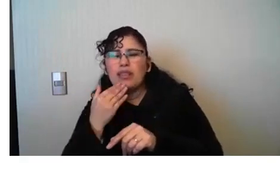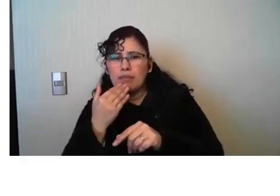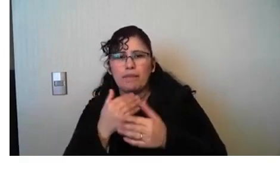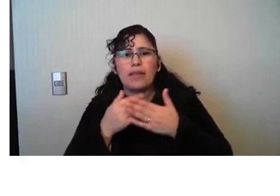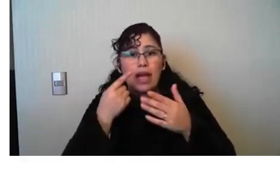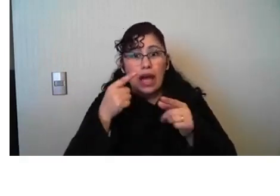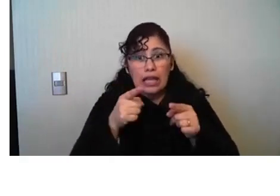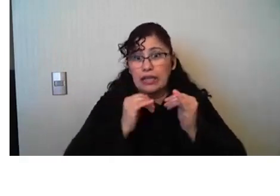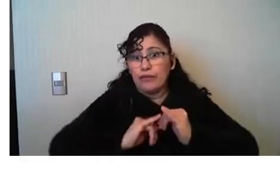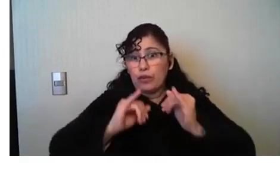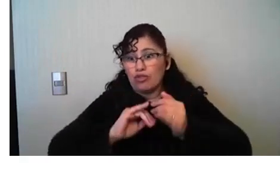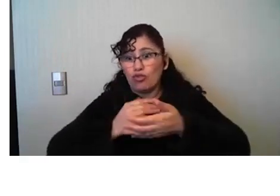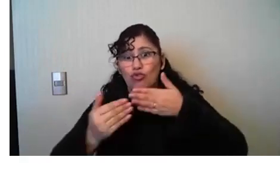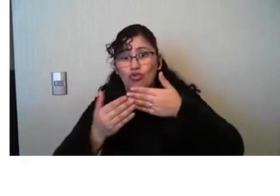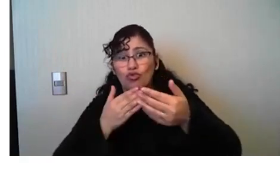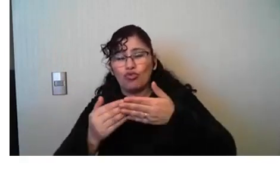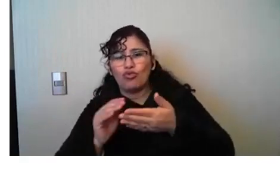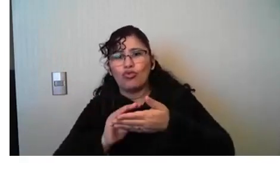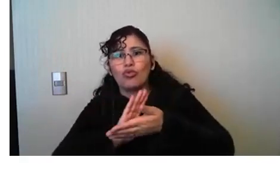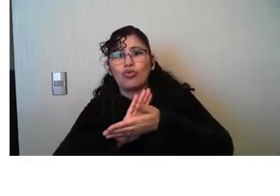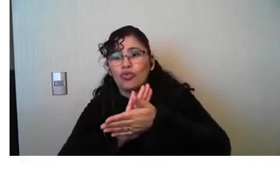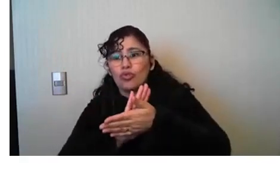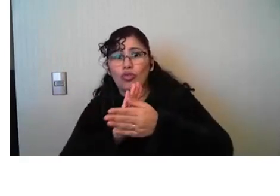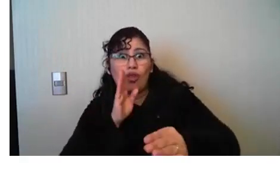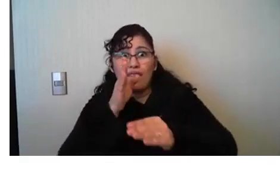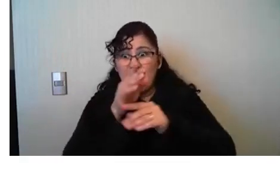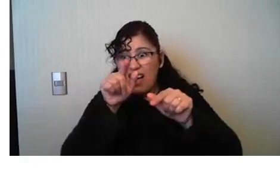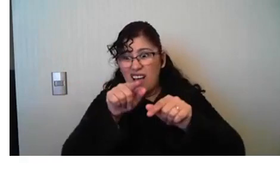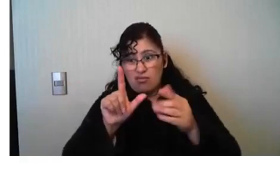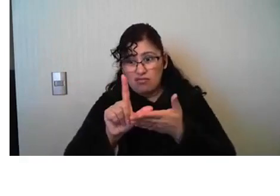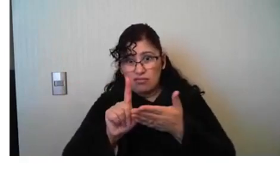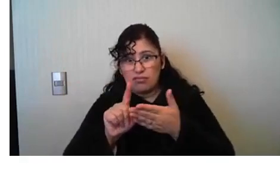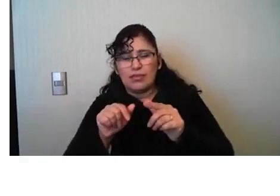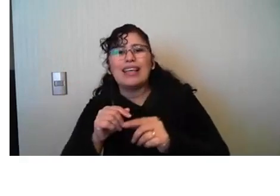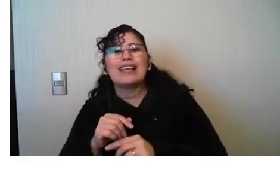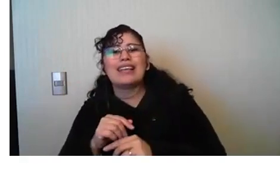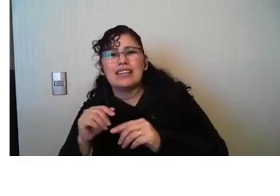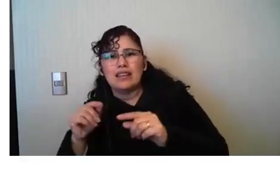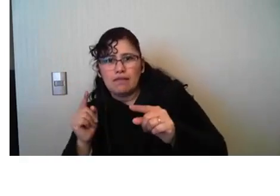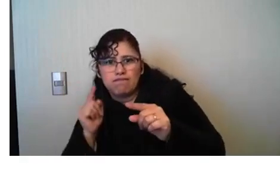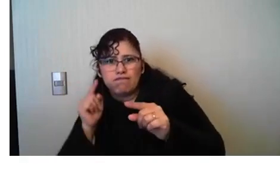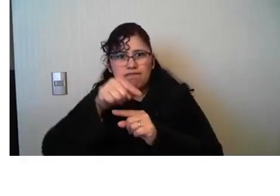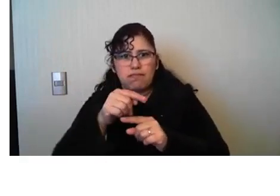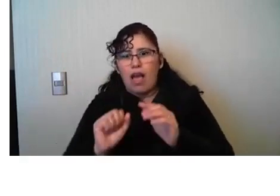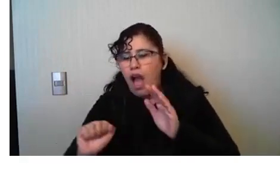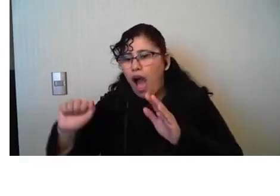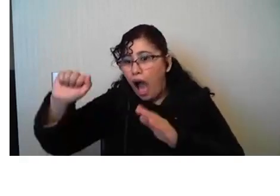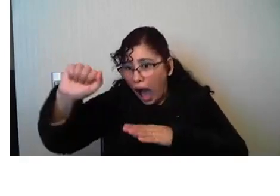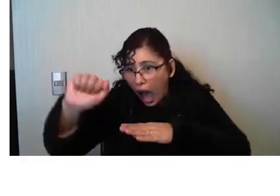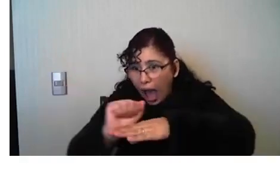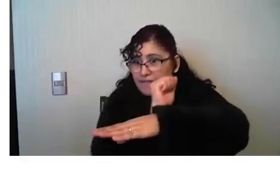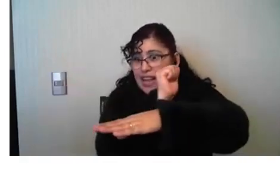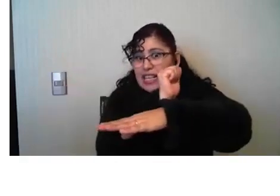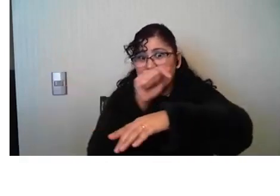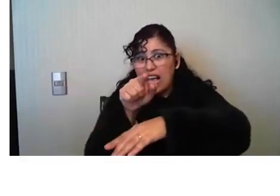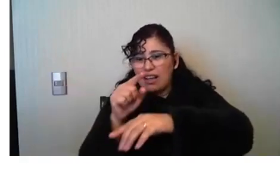información que está llegando al tálamo. Son flechas que están llegando, por tanto estas son aferencias hacia el tálamo. Y todas estas flechas